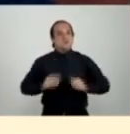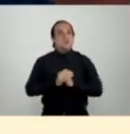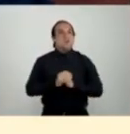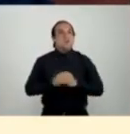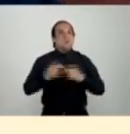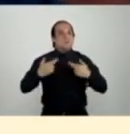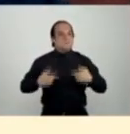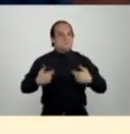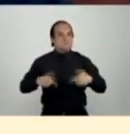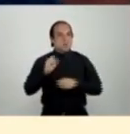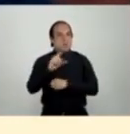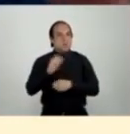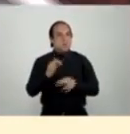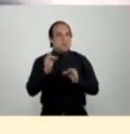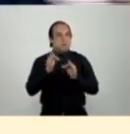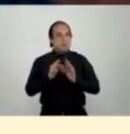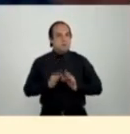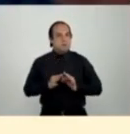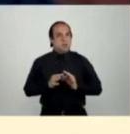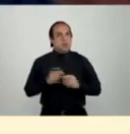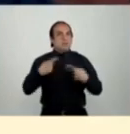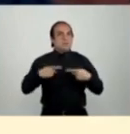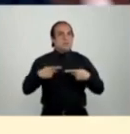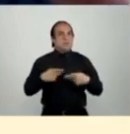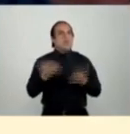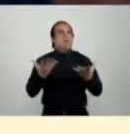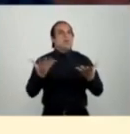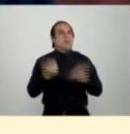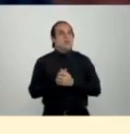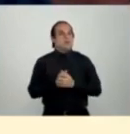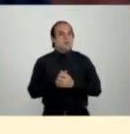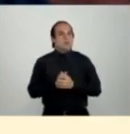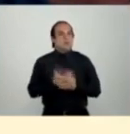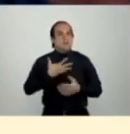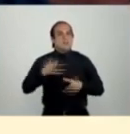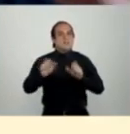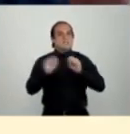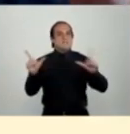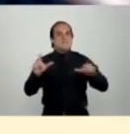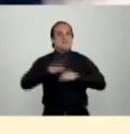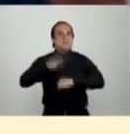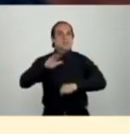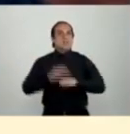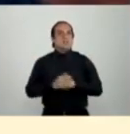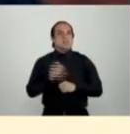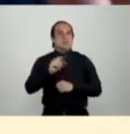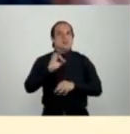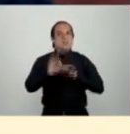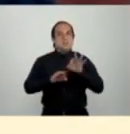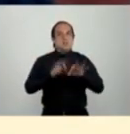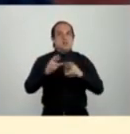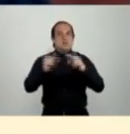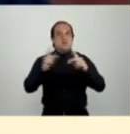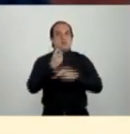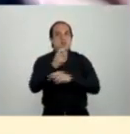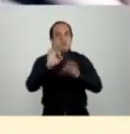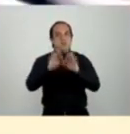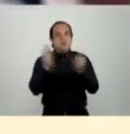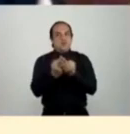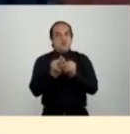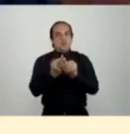lo satisfacía pues era el que más éxito tenía, pero al fin y al cabo también se trataba de romper con esos estereotipos y de ser